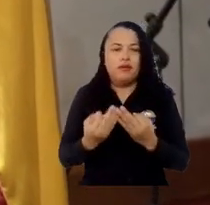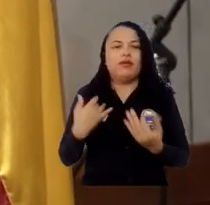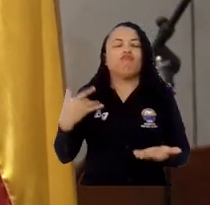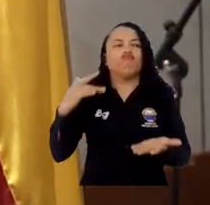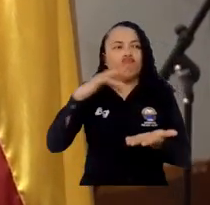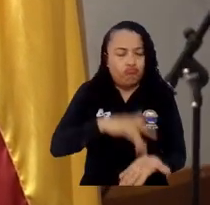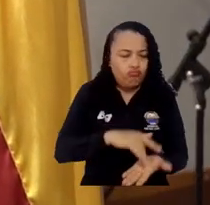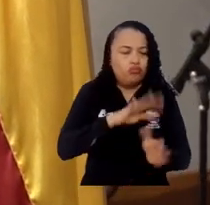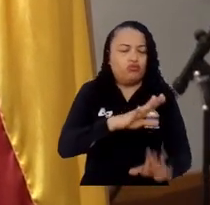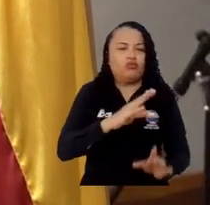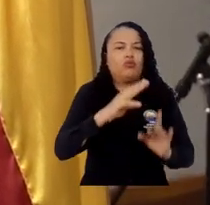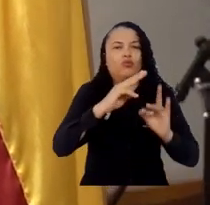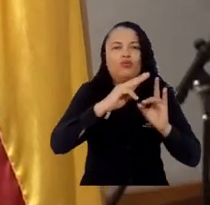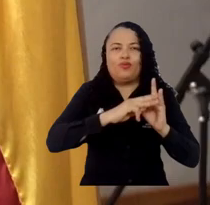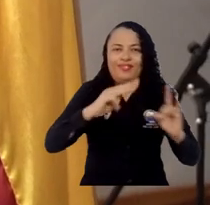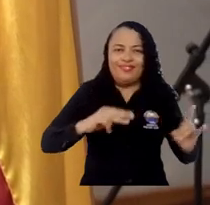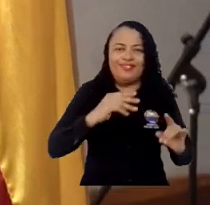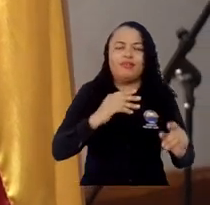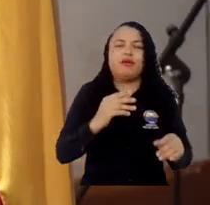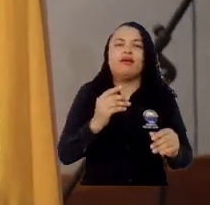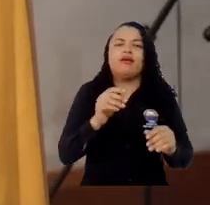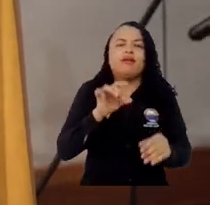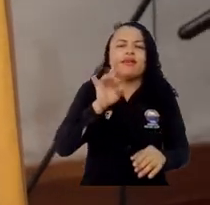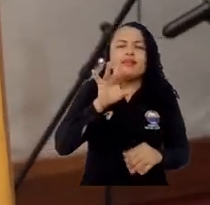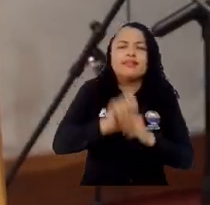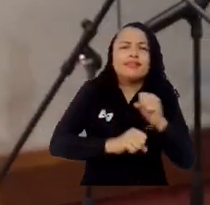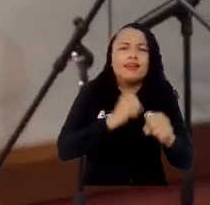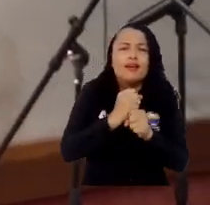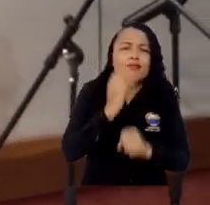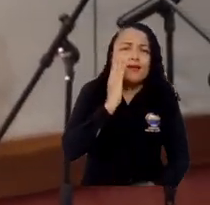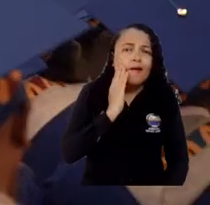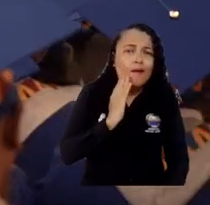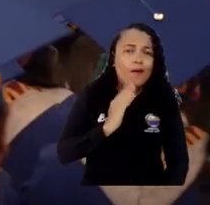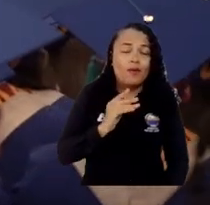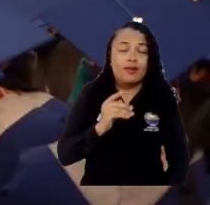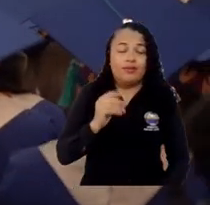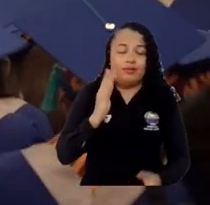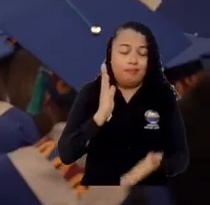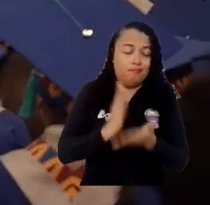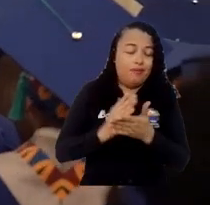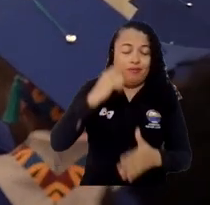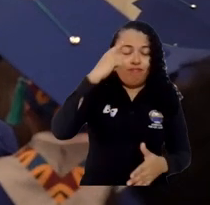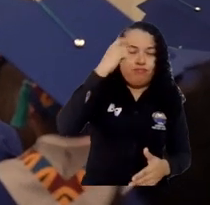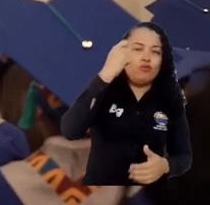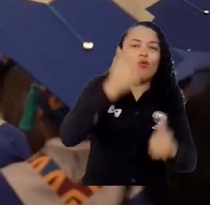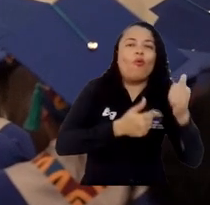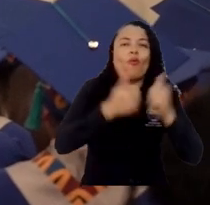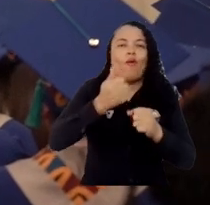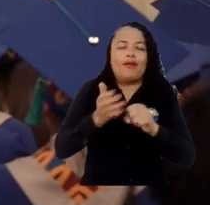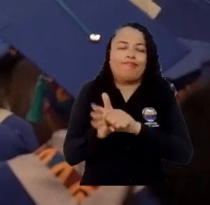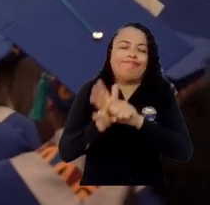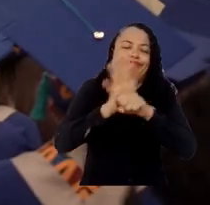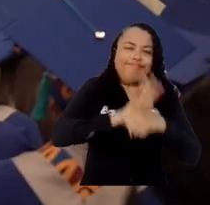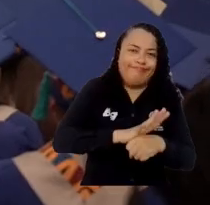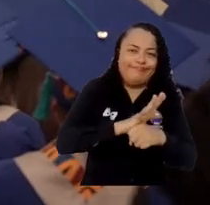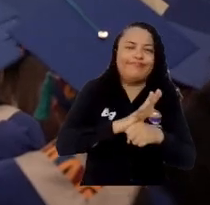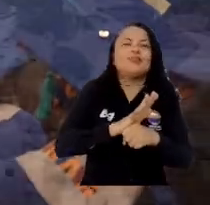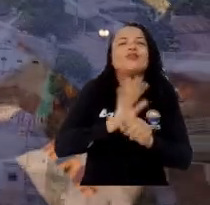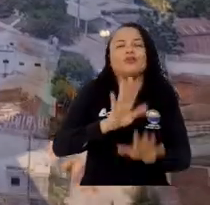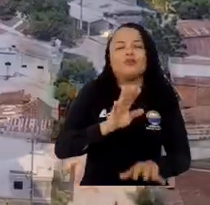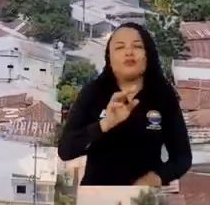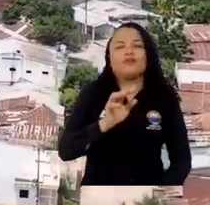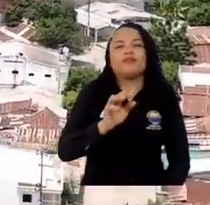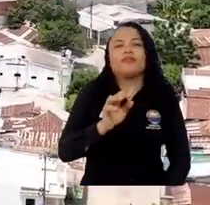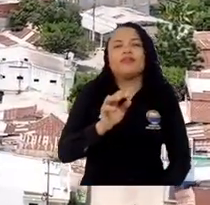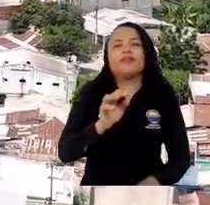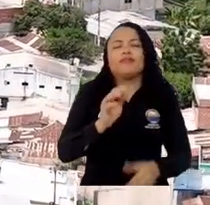Alma Mater con tan solo 15 años y con un primer reto que afrontar: la pandemia del COVID-19 y las dificultades